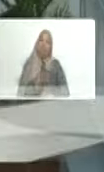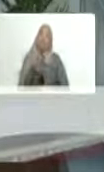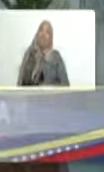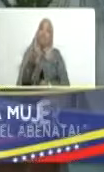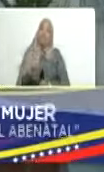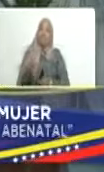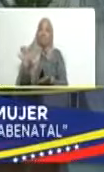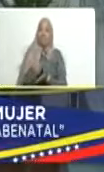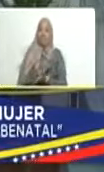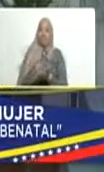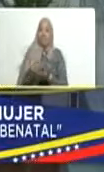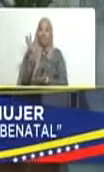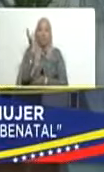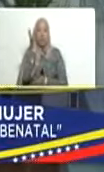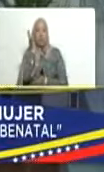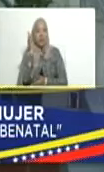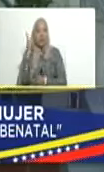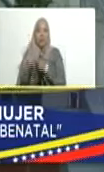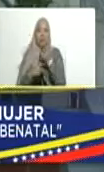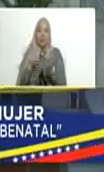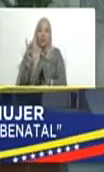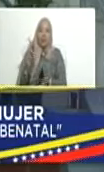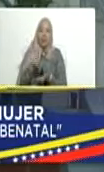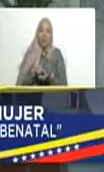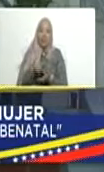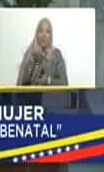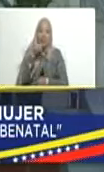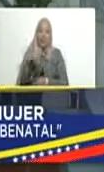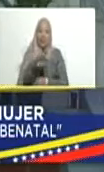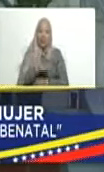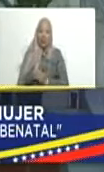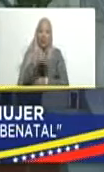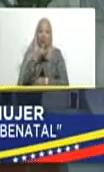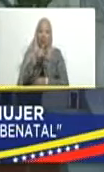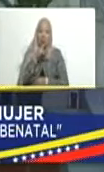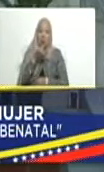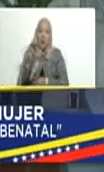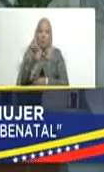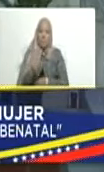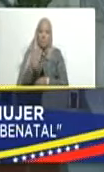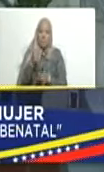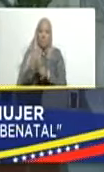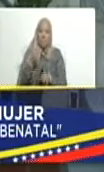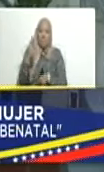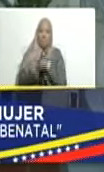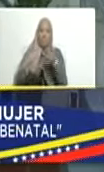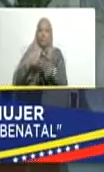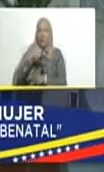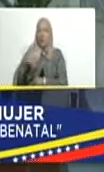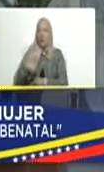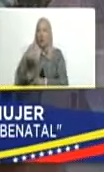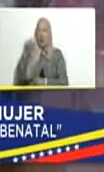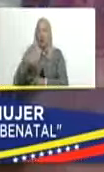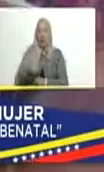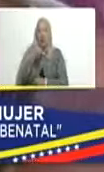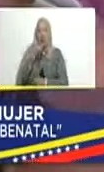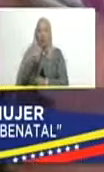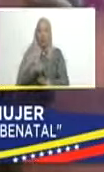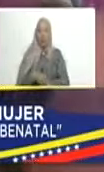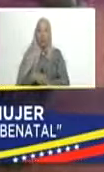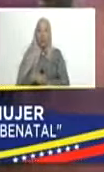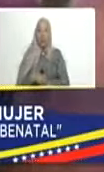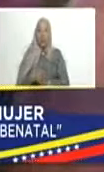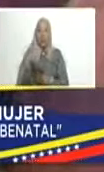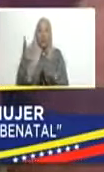el pueblo venezolano reconoce a Nicolás Maduro como la persona que ha permitido que nosotros hoy estemos recuperando